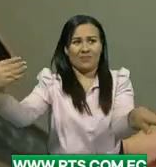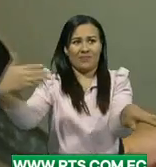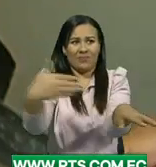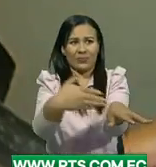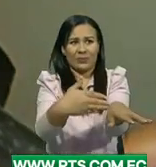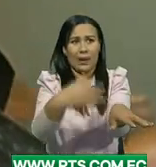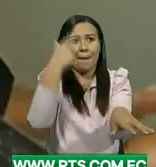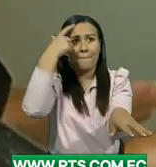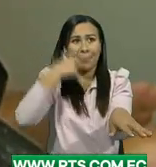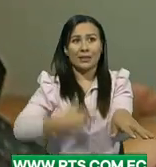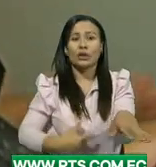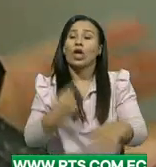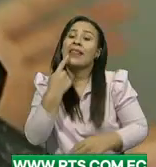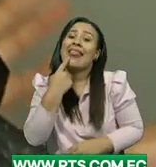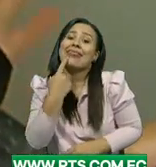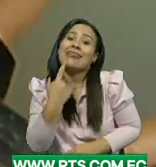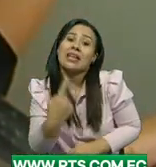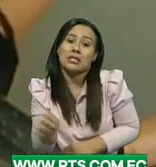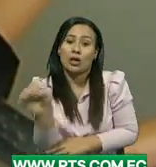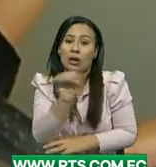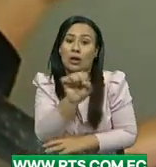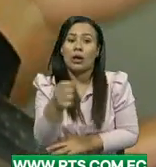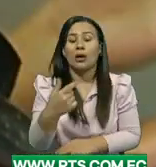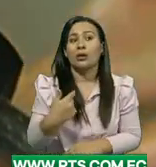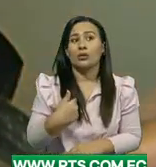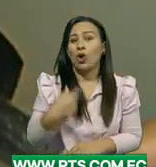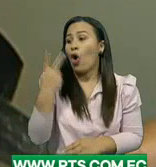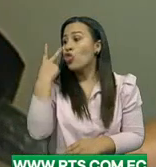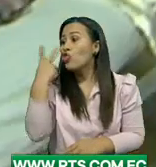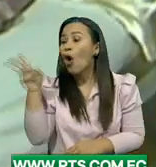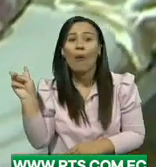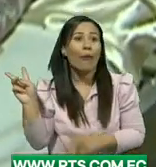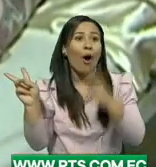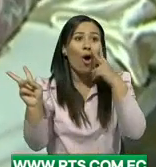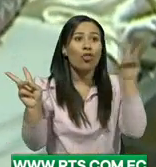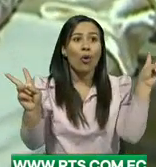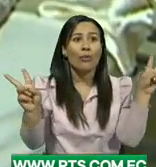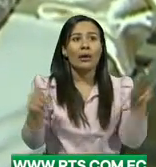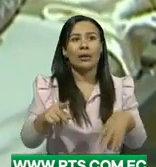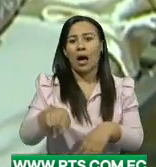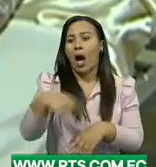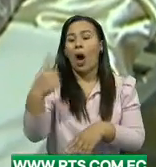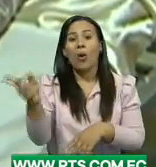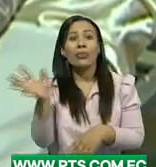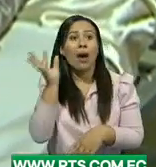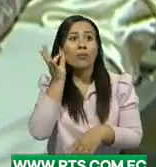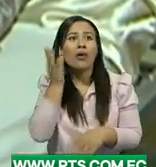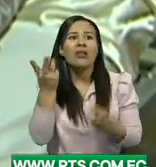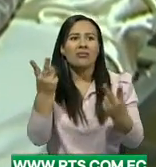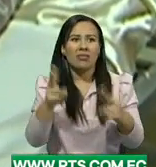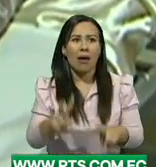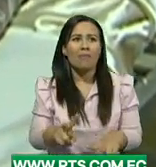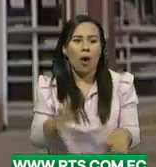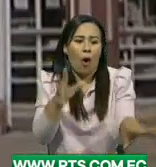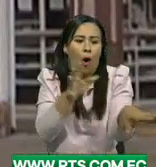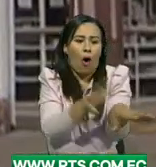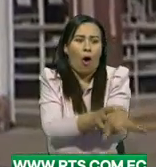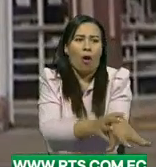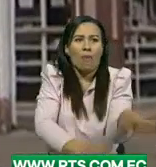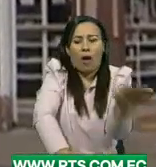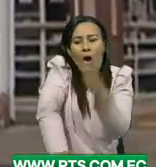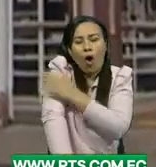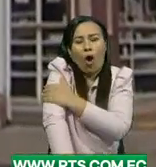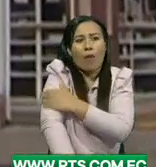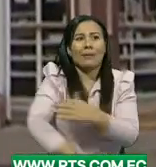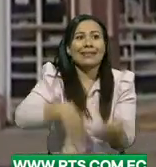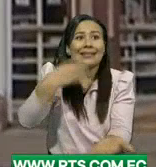señor, según él dice, él solo vio al lado izquierdo y no vio al lado derecho. Su compañera también presentó golpes y fue atendida en la